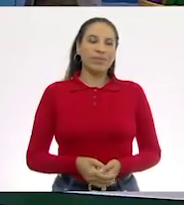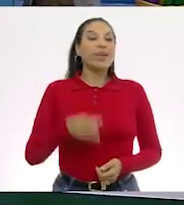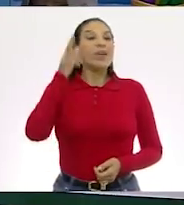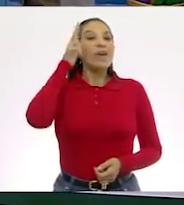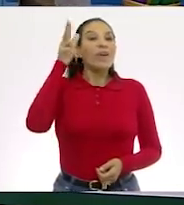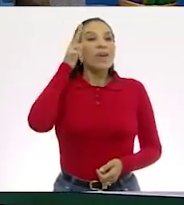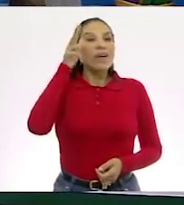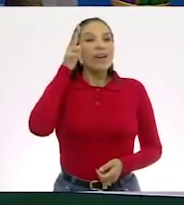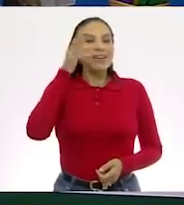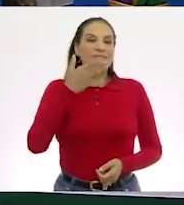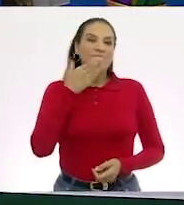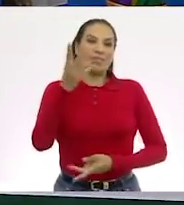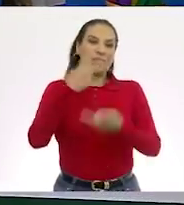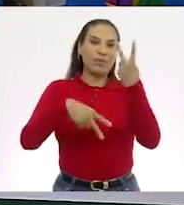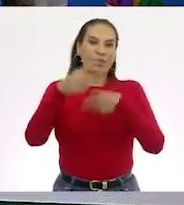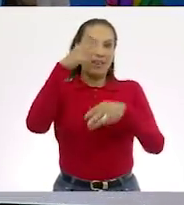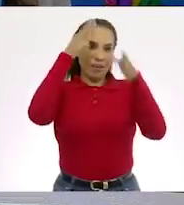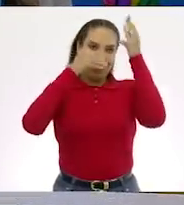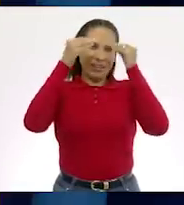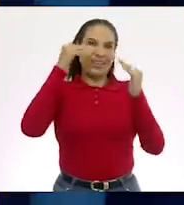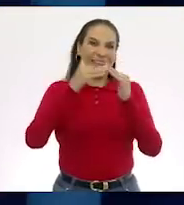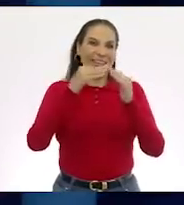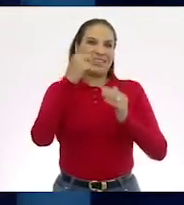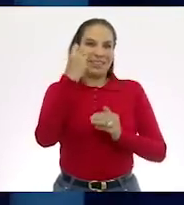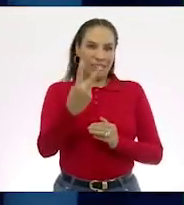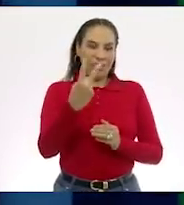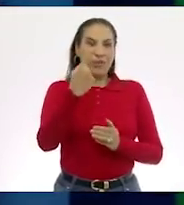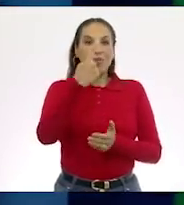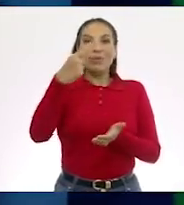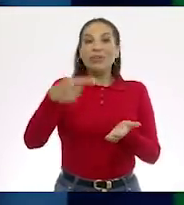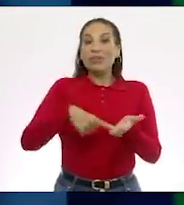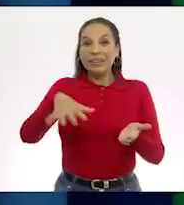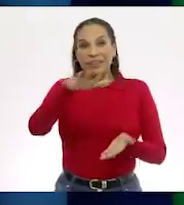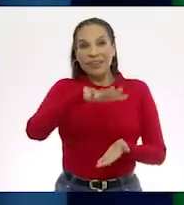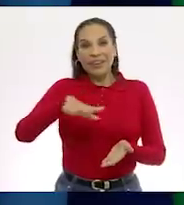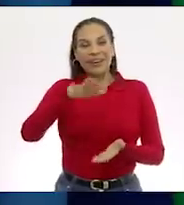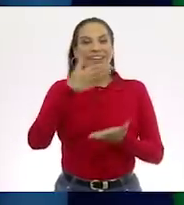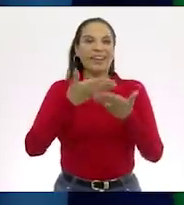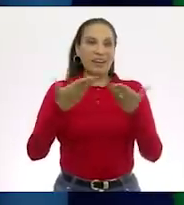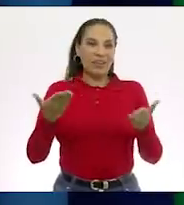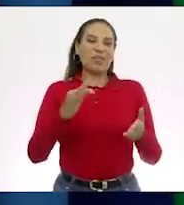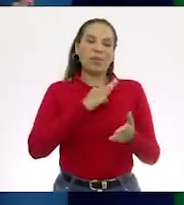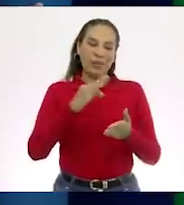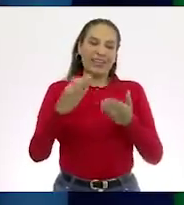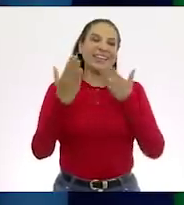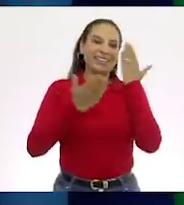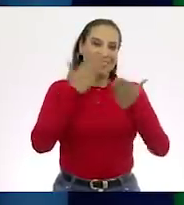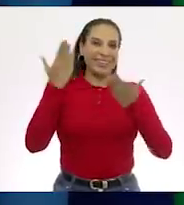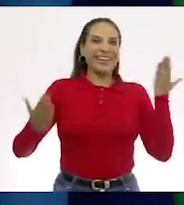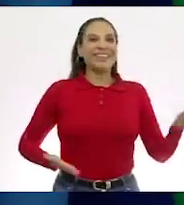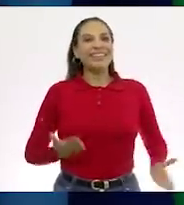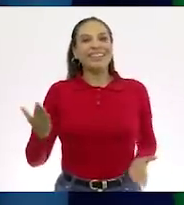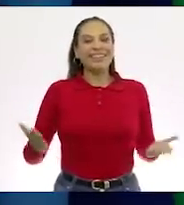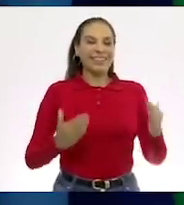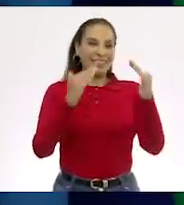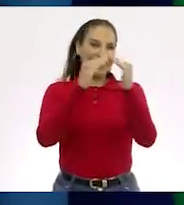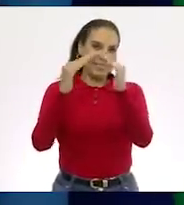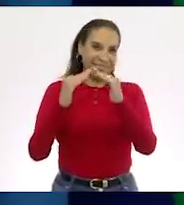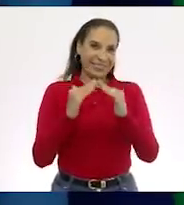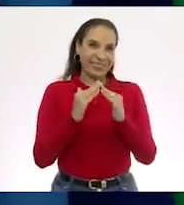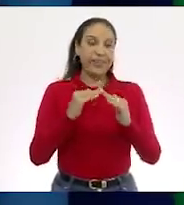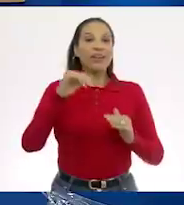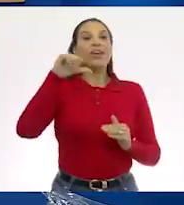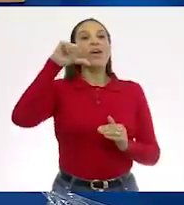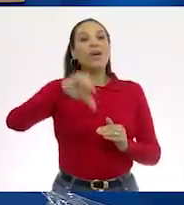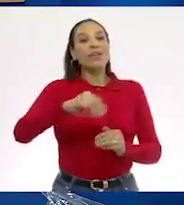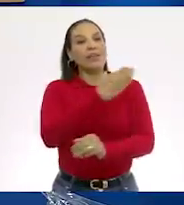Hola, les damos la bienvenida a Aprende en Casa 2, un espacio en el que vamos a poder estudiar y divertirnos desde nuestros hogares.